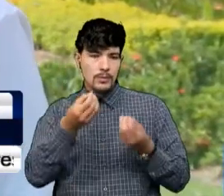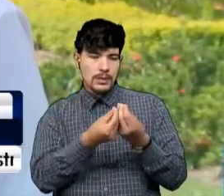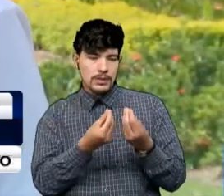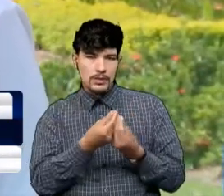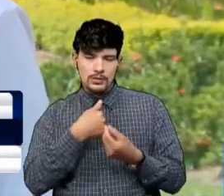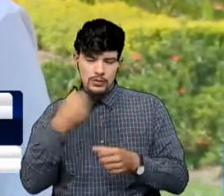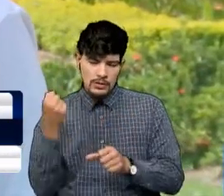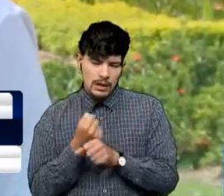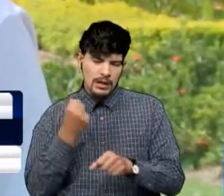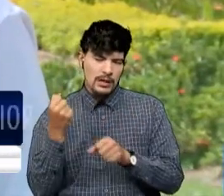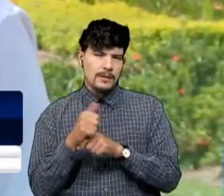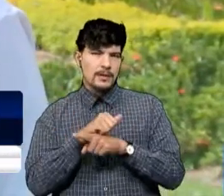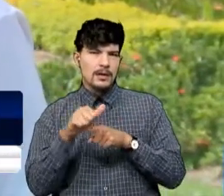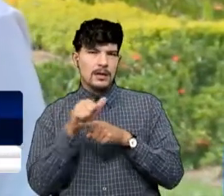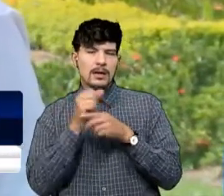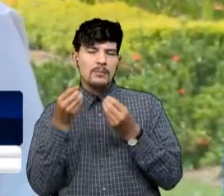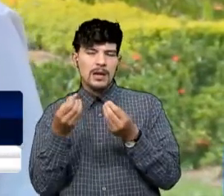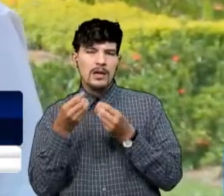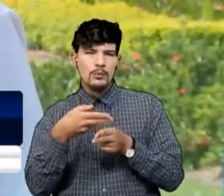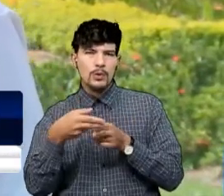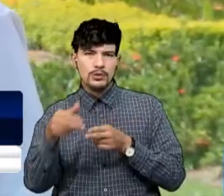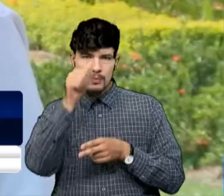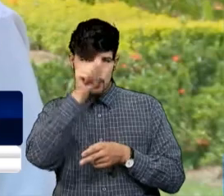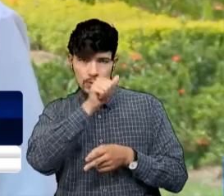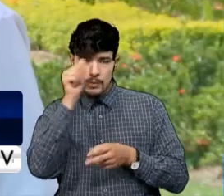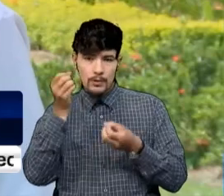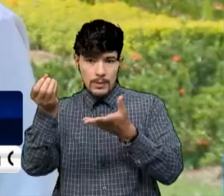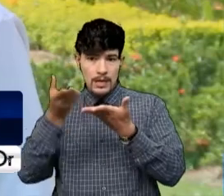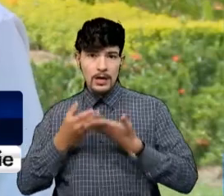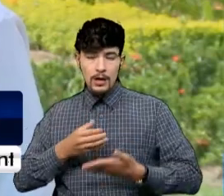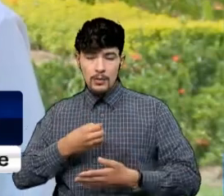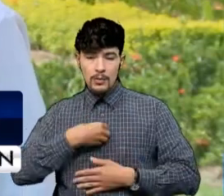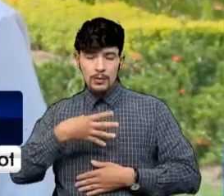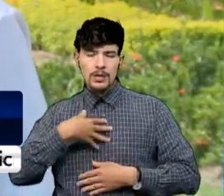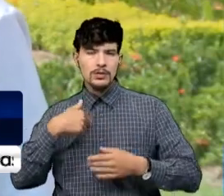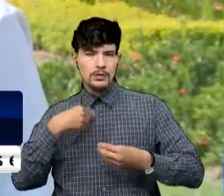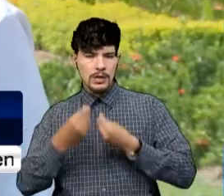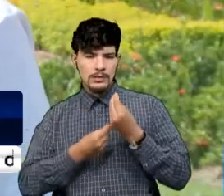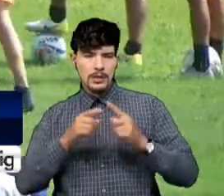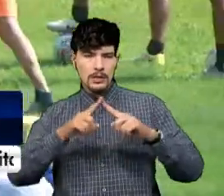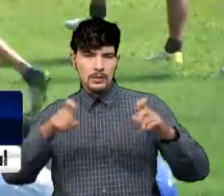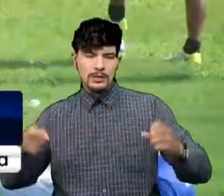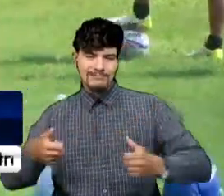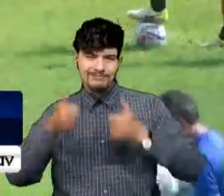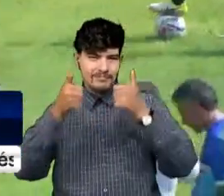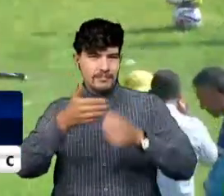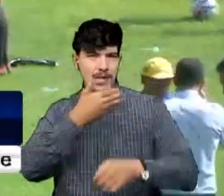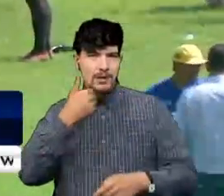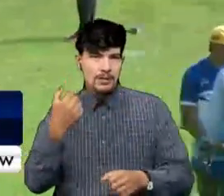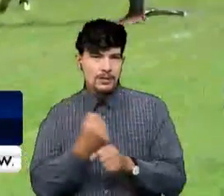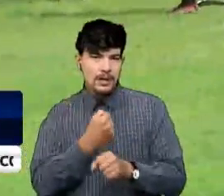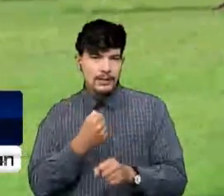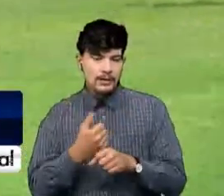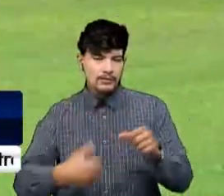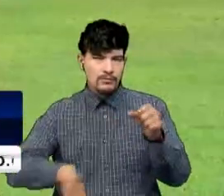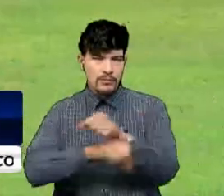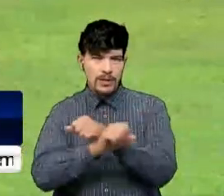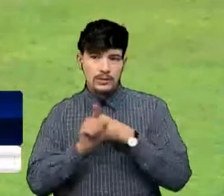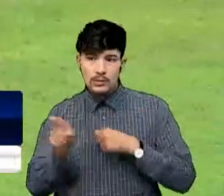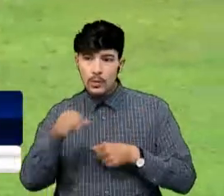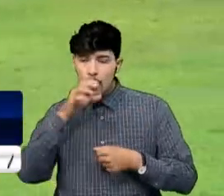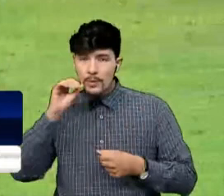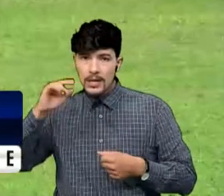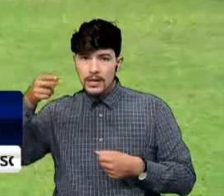duro para el domingo es imán la oportunidad con la ayuda de medio de hacer las cosas de la mejor manera de otra parte los recién llegados german